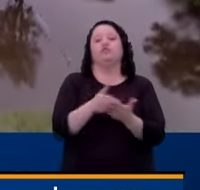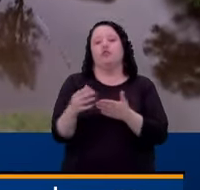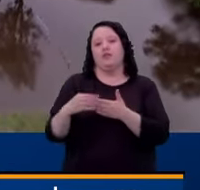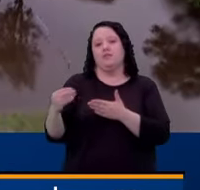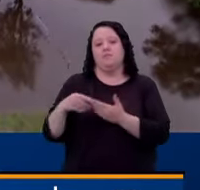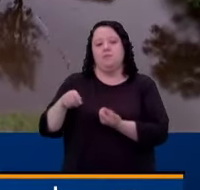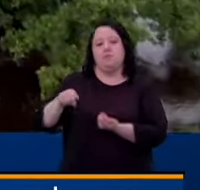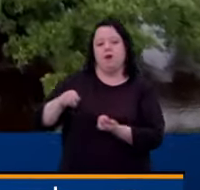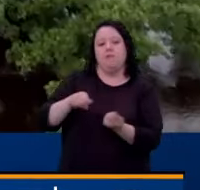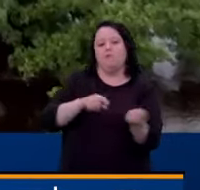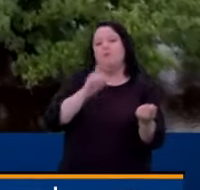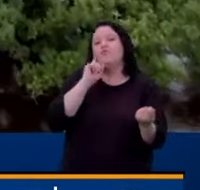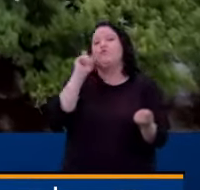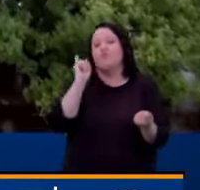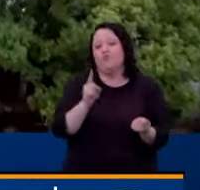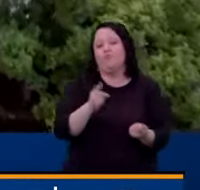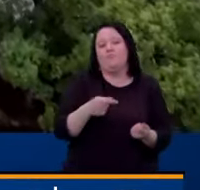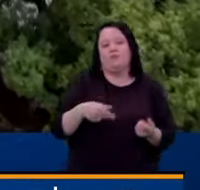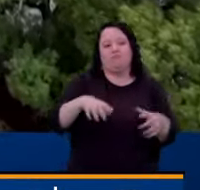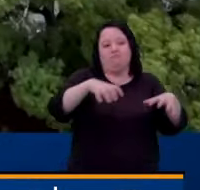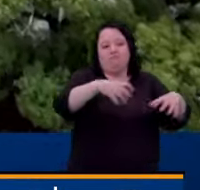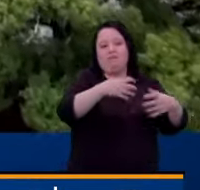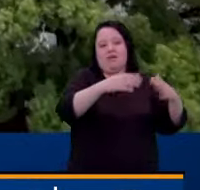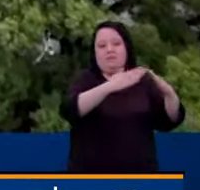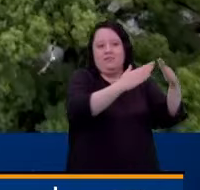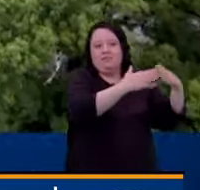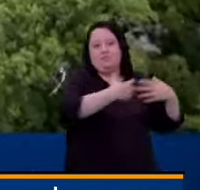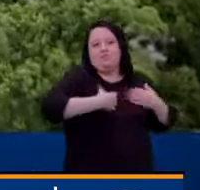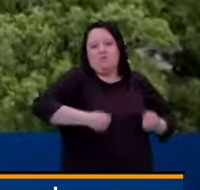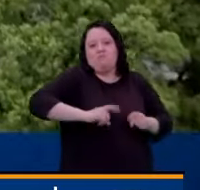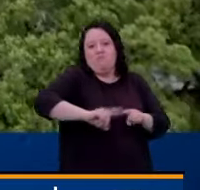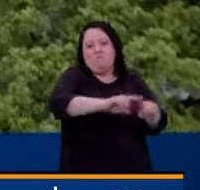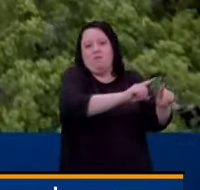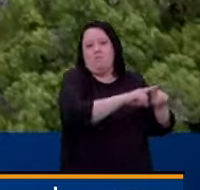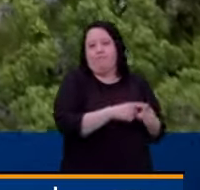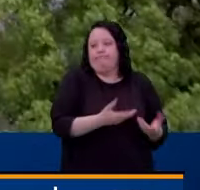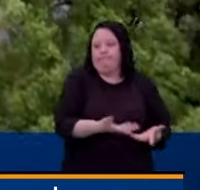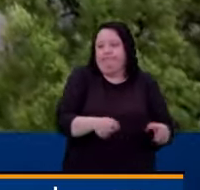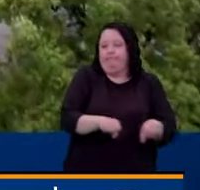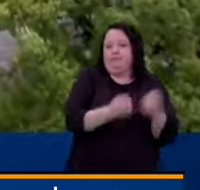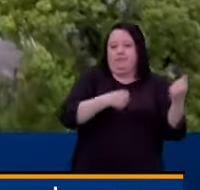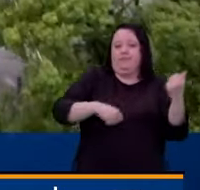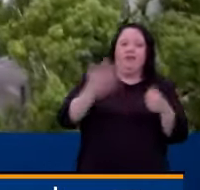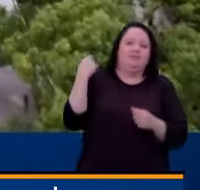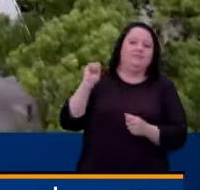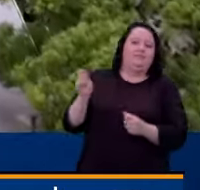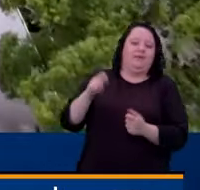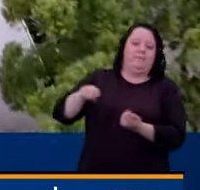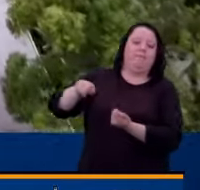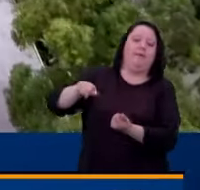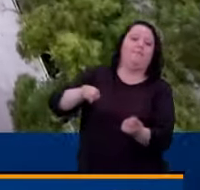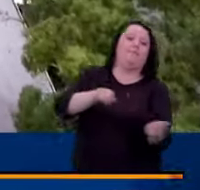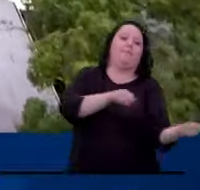50 mil millones de dólares por cuenta de todas estas propiedades que quedaron prácticamente destruidas.